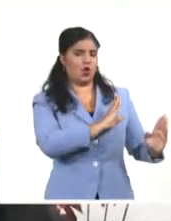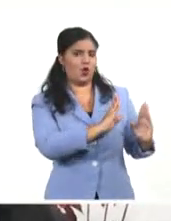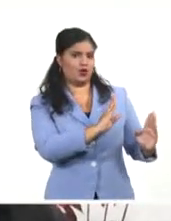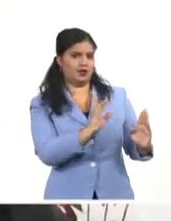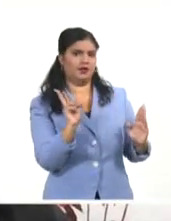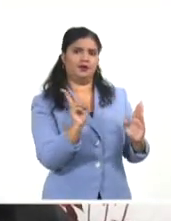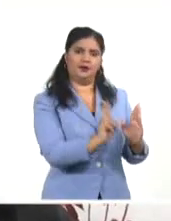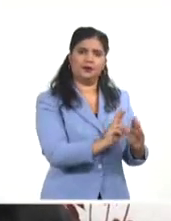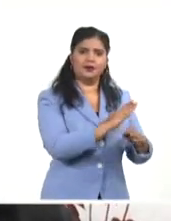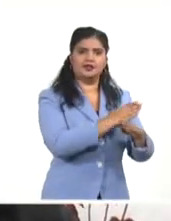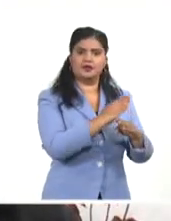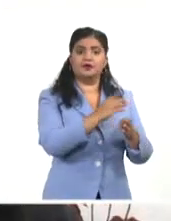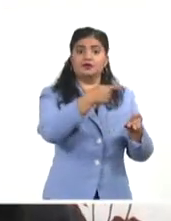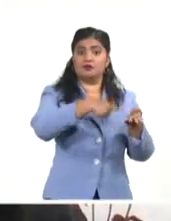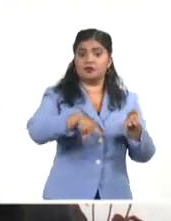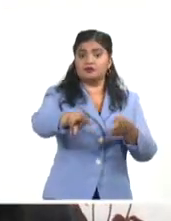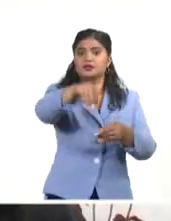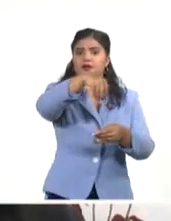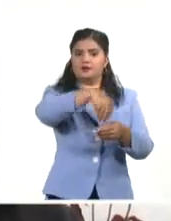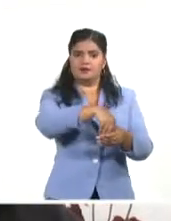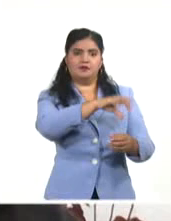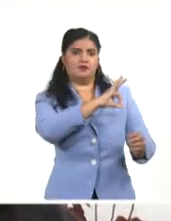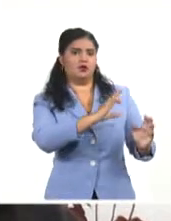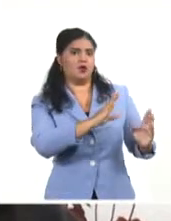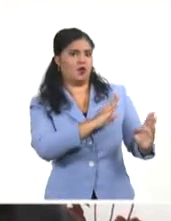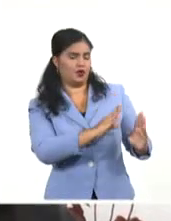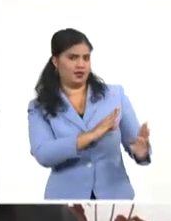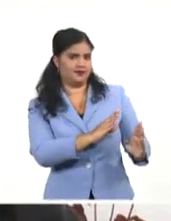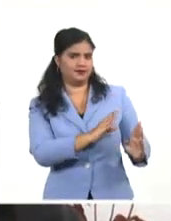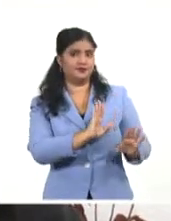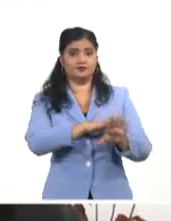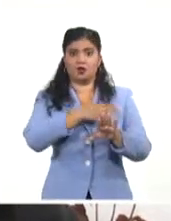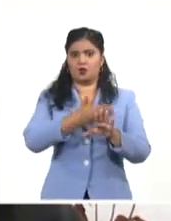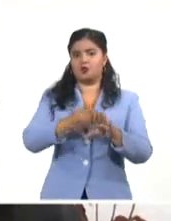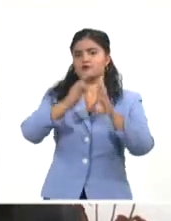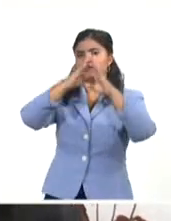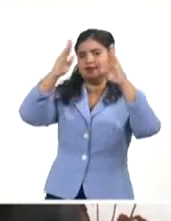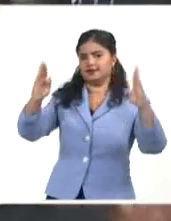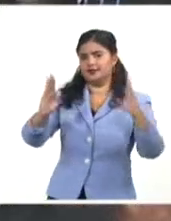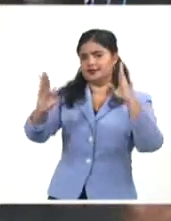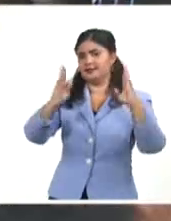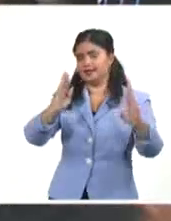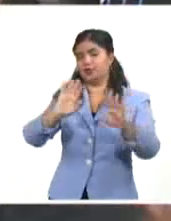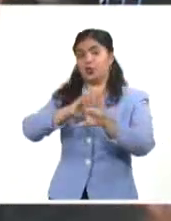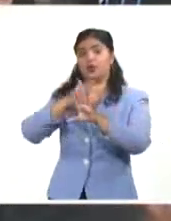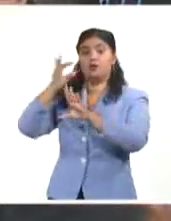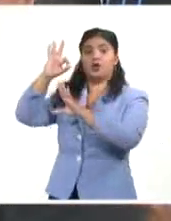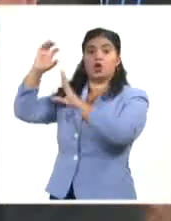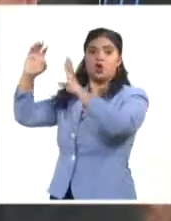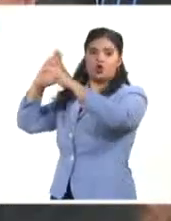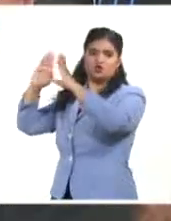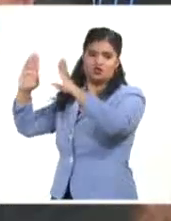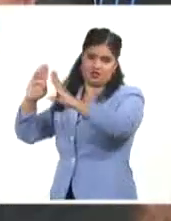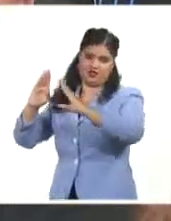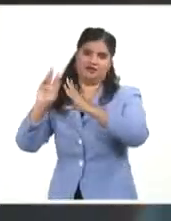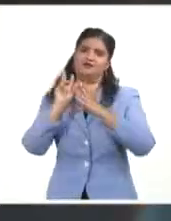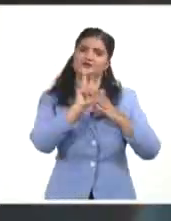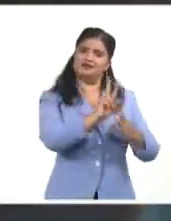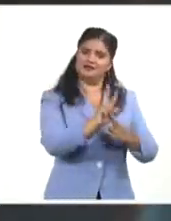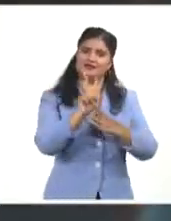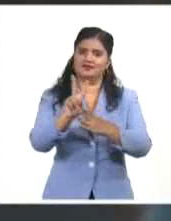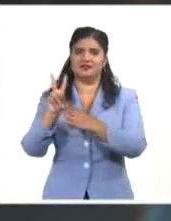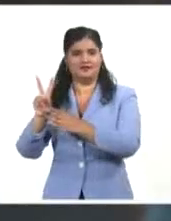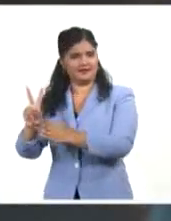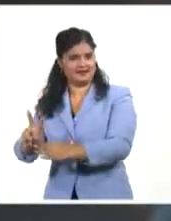dejamos de trabajarlo, ¿verdad?, por no haber podido venir a Cuba, y nos vamos a desquitar. Ellos enarbolan como estandartes